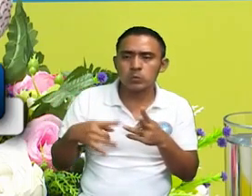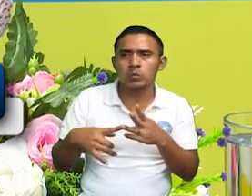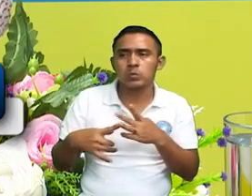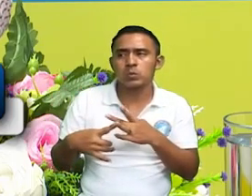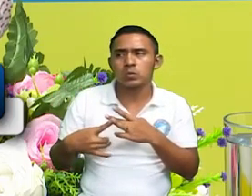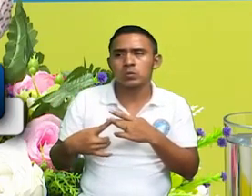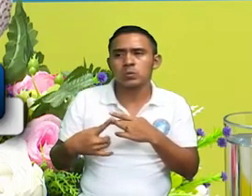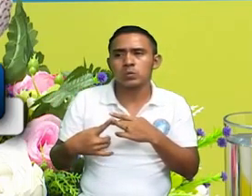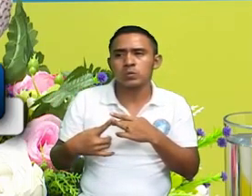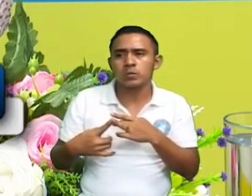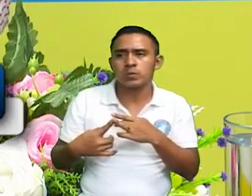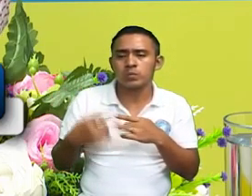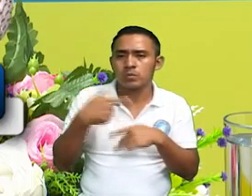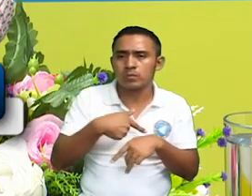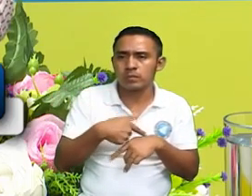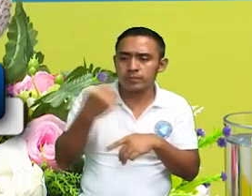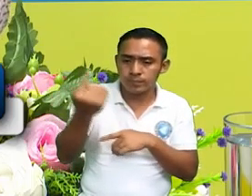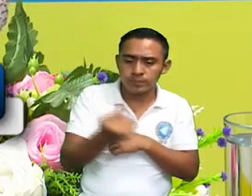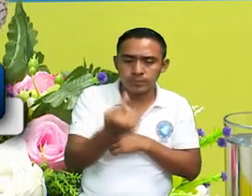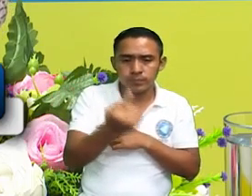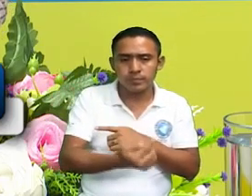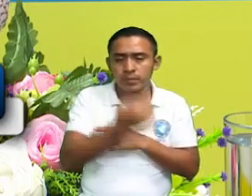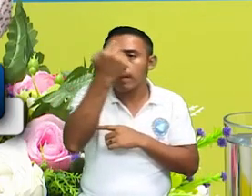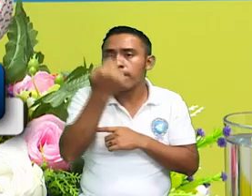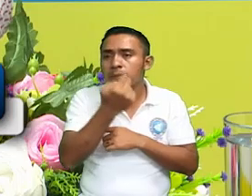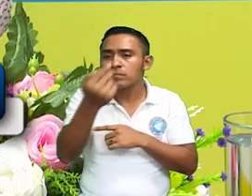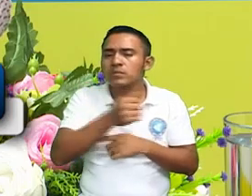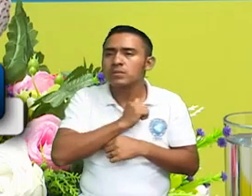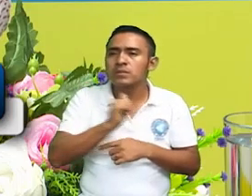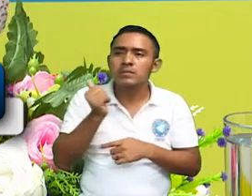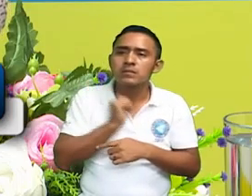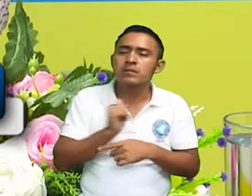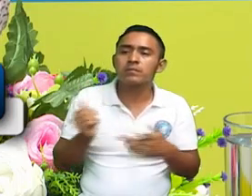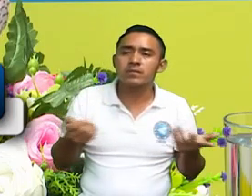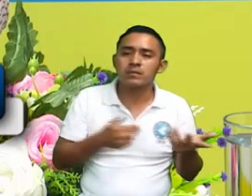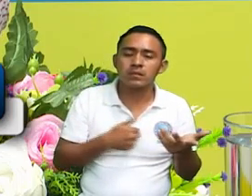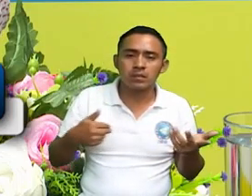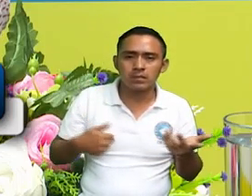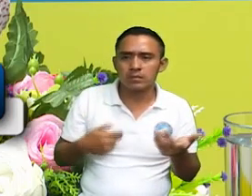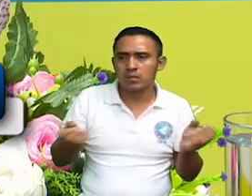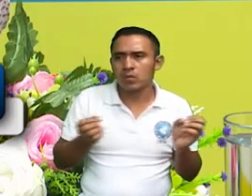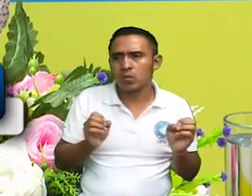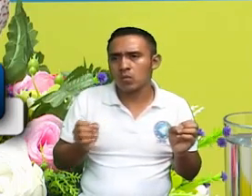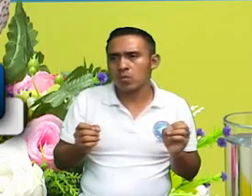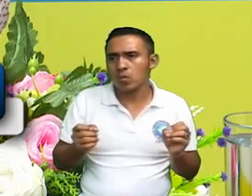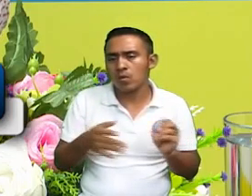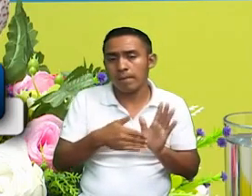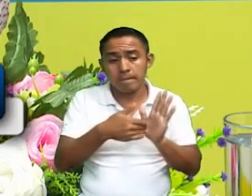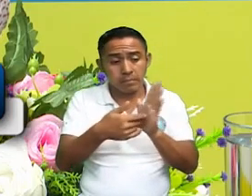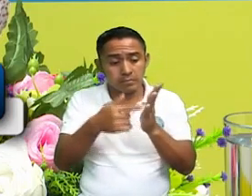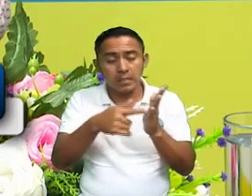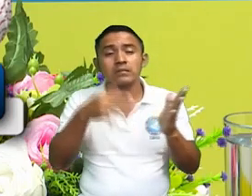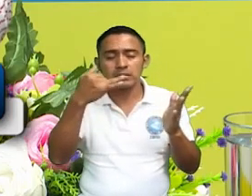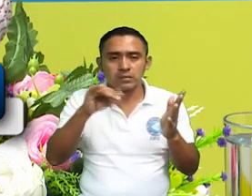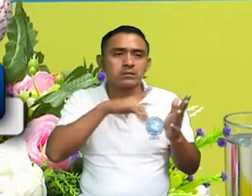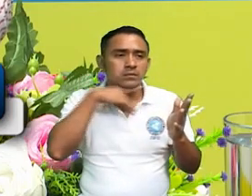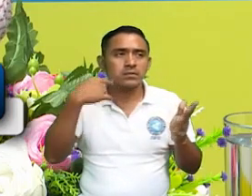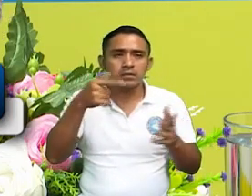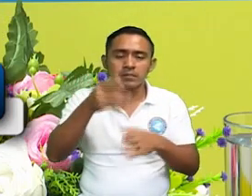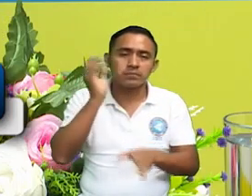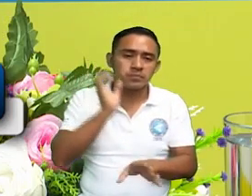también, al momento de que lleguen al consultorio? ¿Qué exámenes son pertinentes y que muestran en realidad que